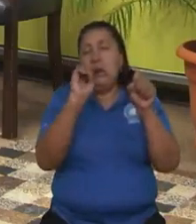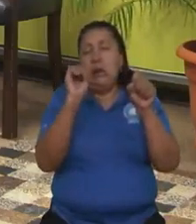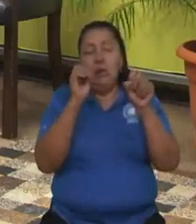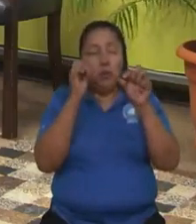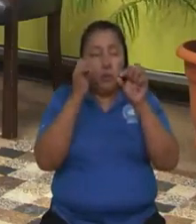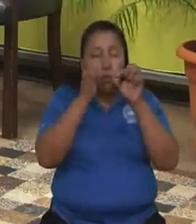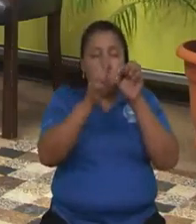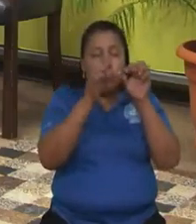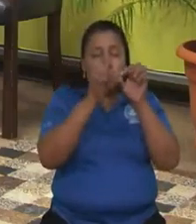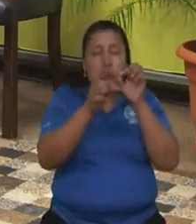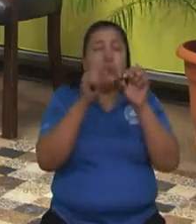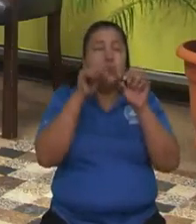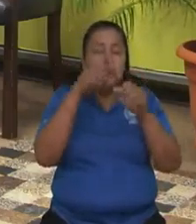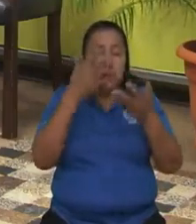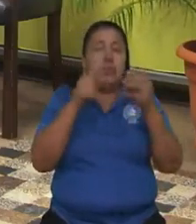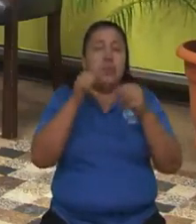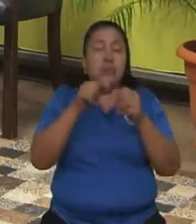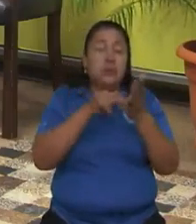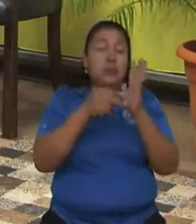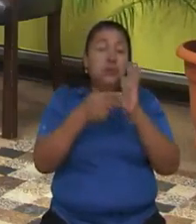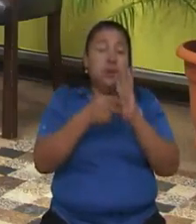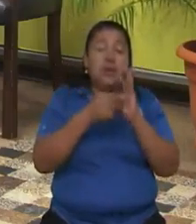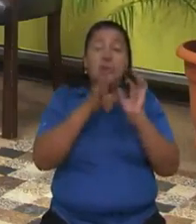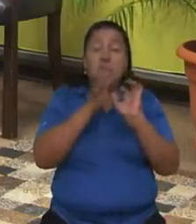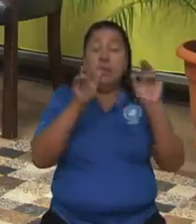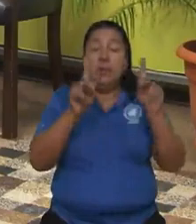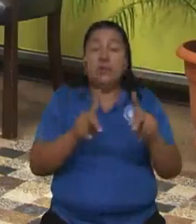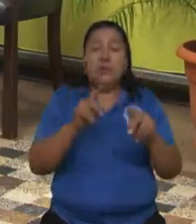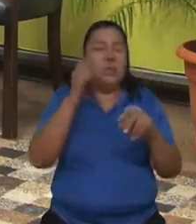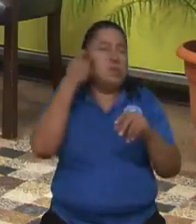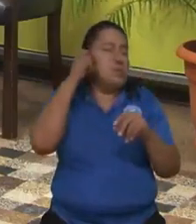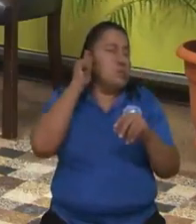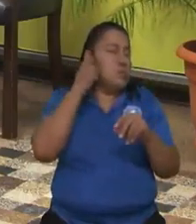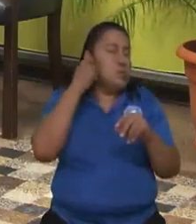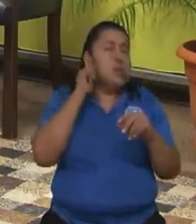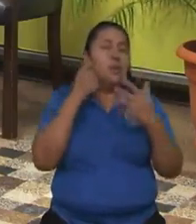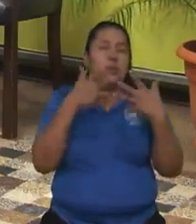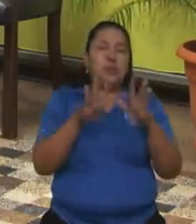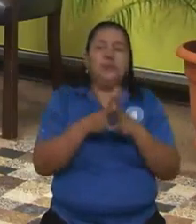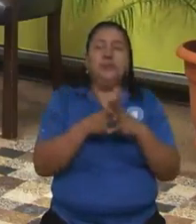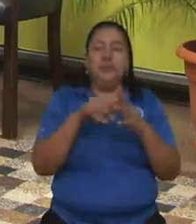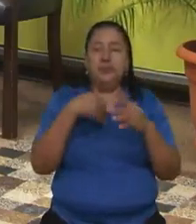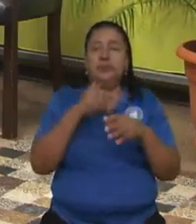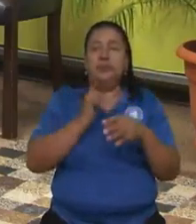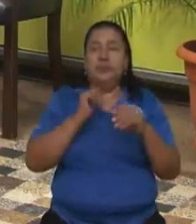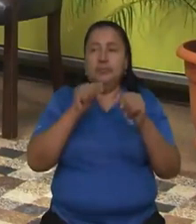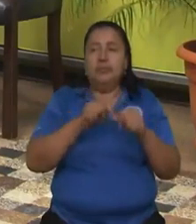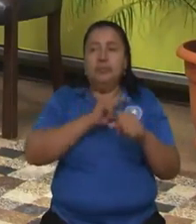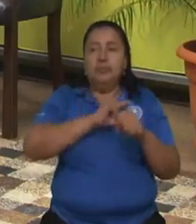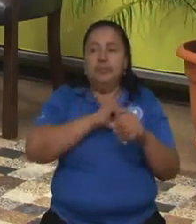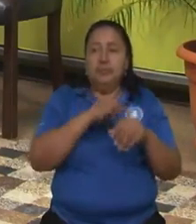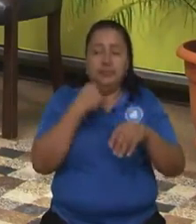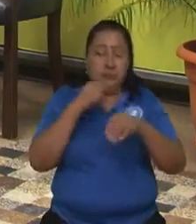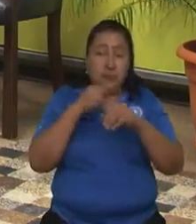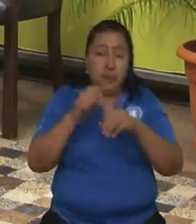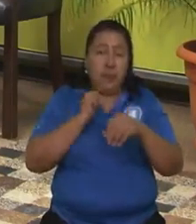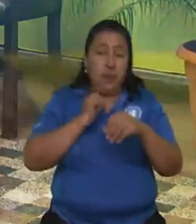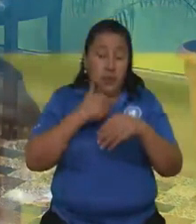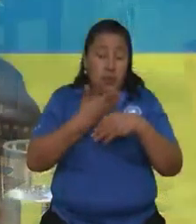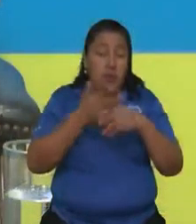difícil saberlo a simple vista. Yo no puedo decir, ese paciente se manipuló solo con verlo. Tengo que revisar el conducto y si está